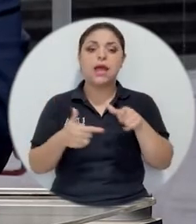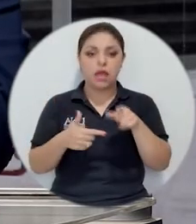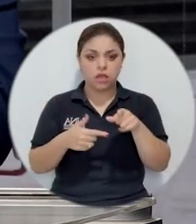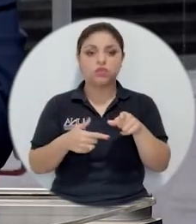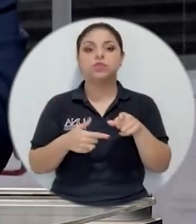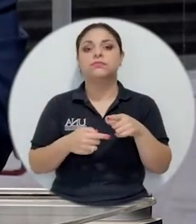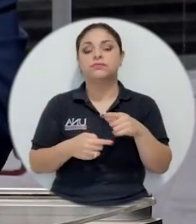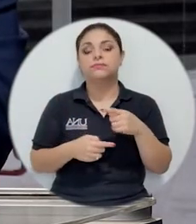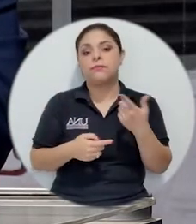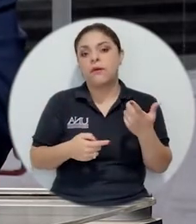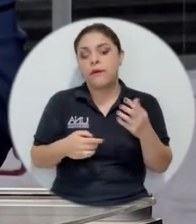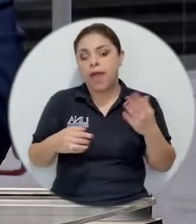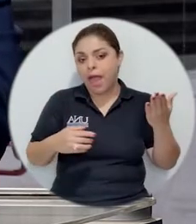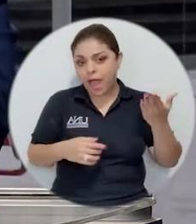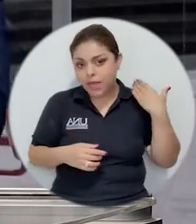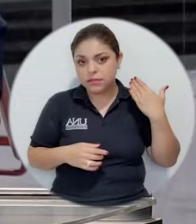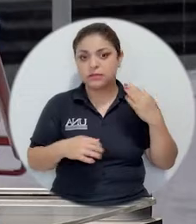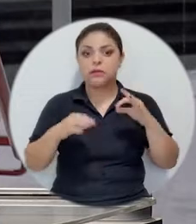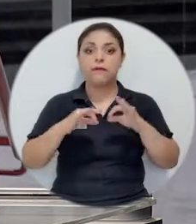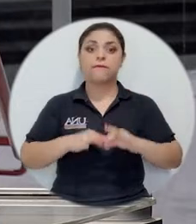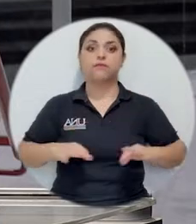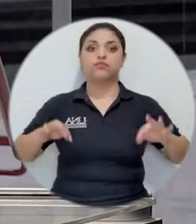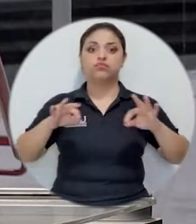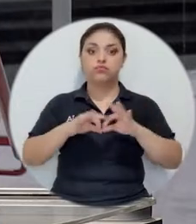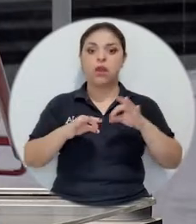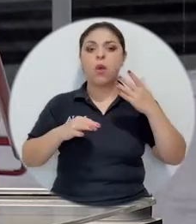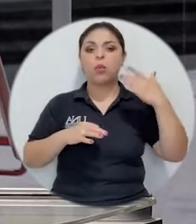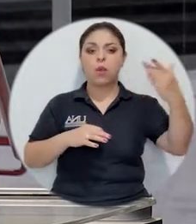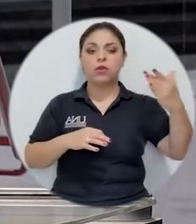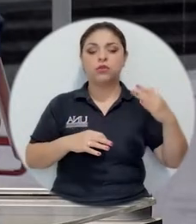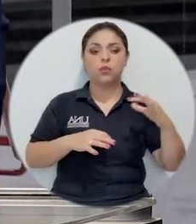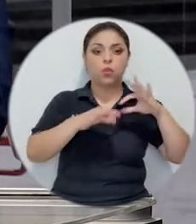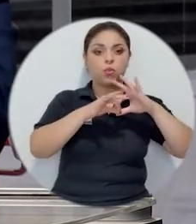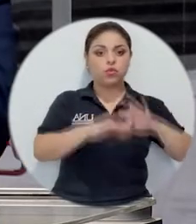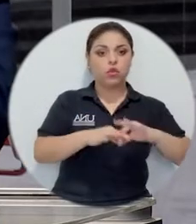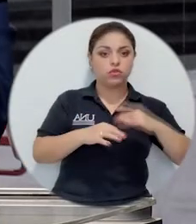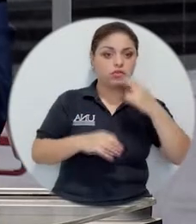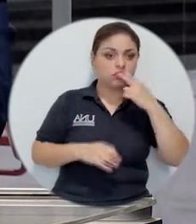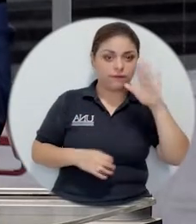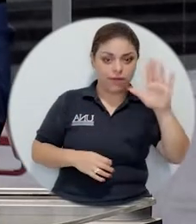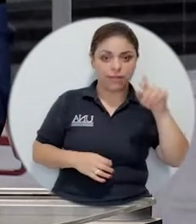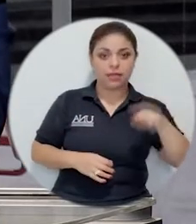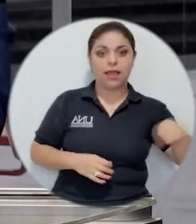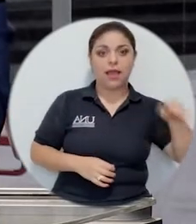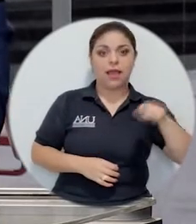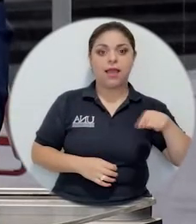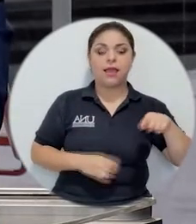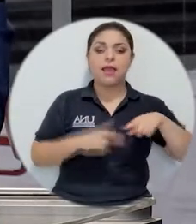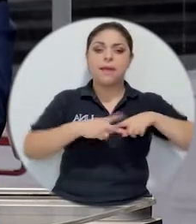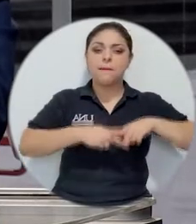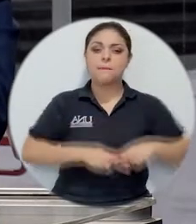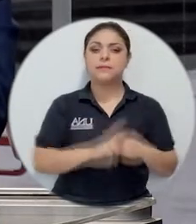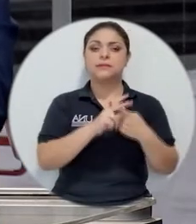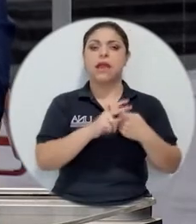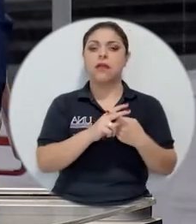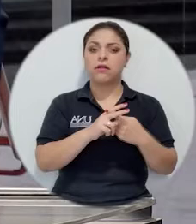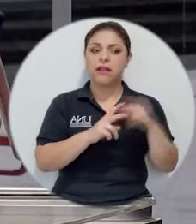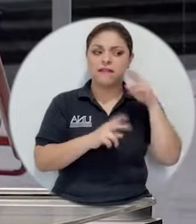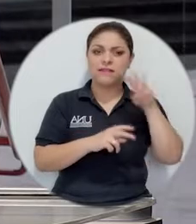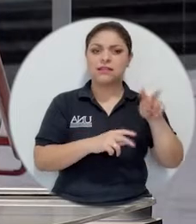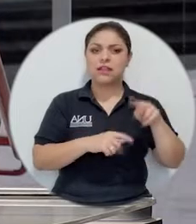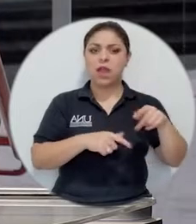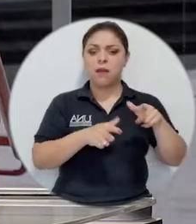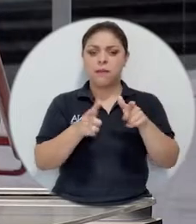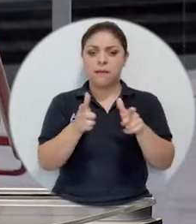internacional fundamentalmente. Con el fin de la Unión Soviética se empezaba a dilucidar un escenario donde el